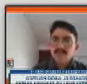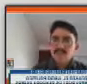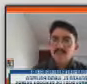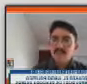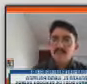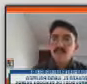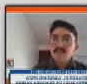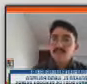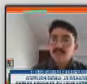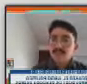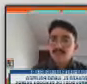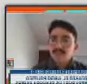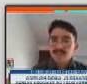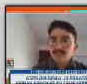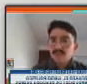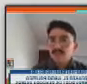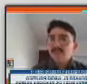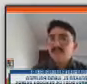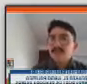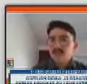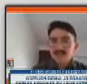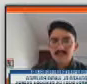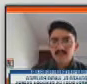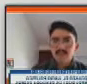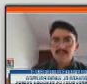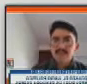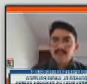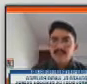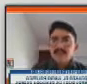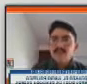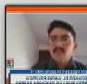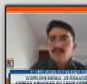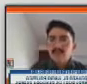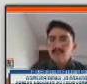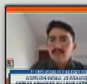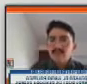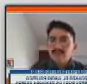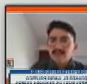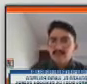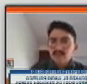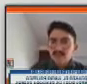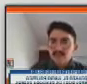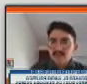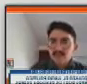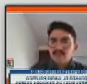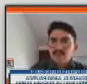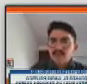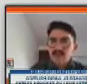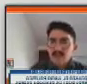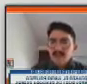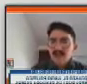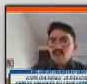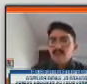llega a aprobar una protección a esto, nosotros no te pagamos la tercera cuota. Y ese es como el elemento gatillante de esta acusación